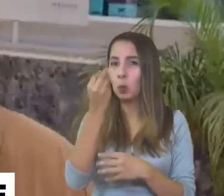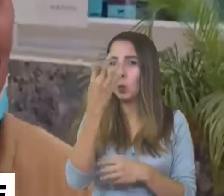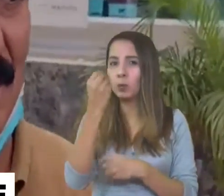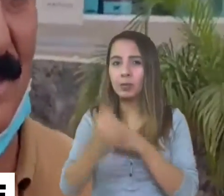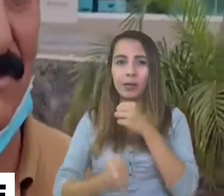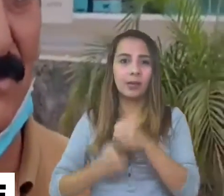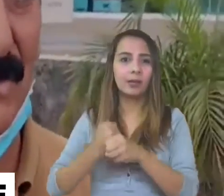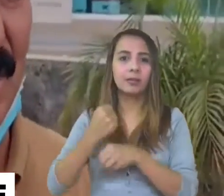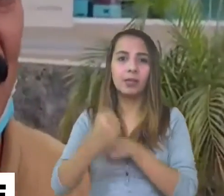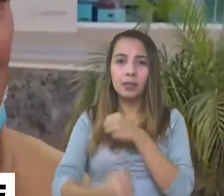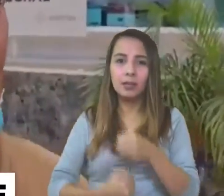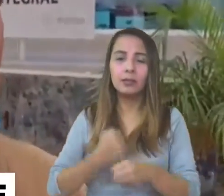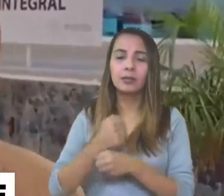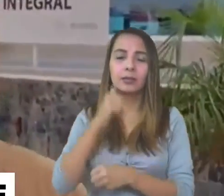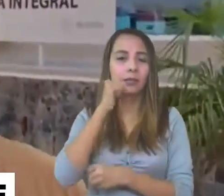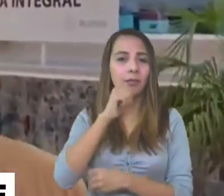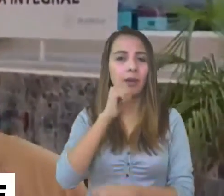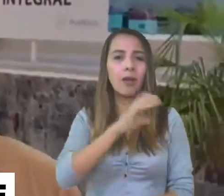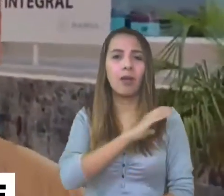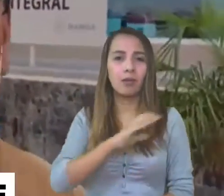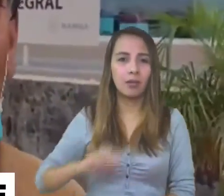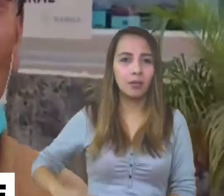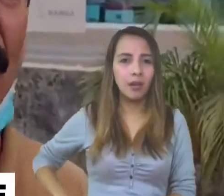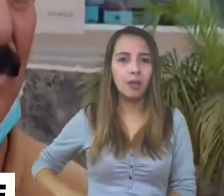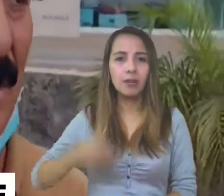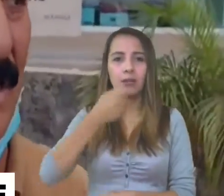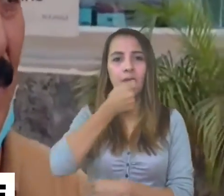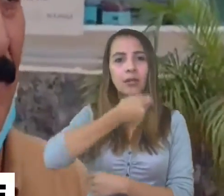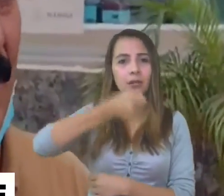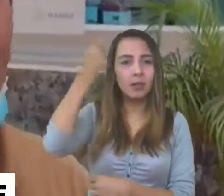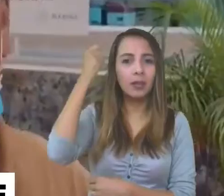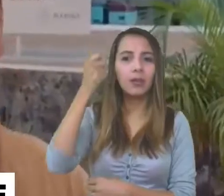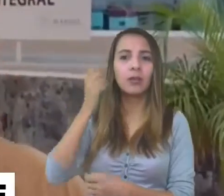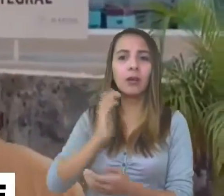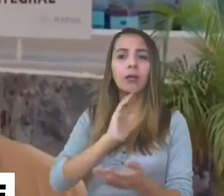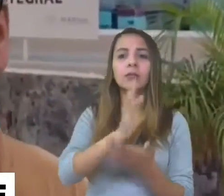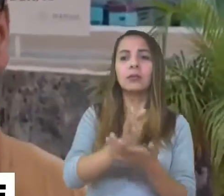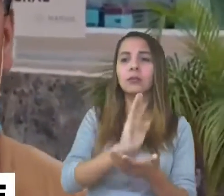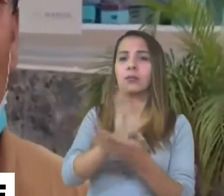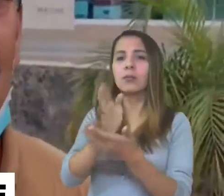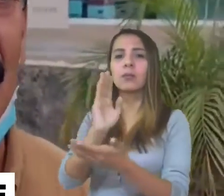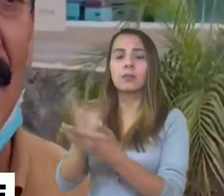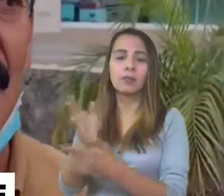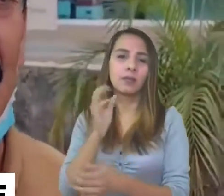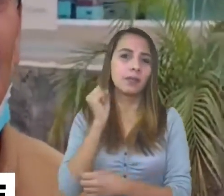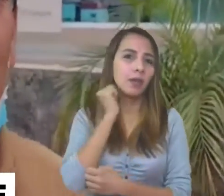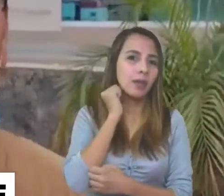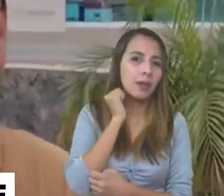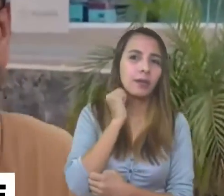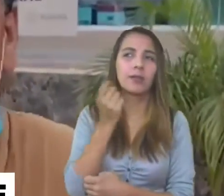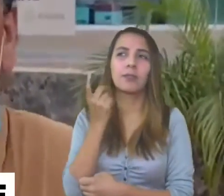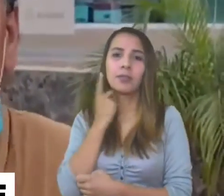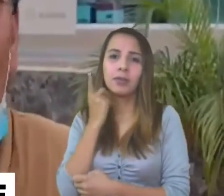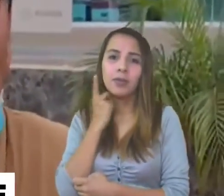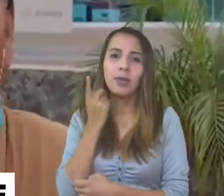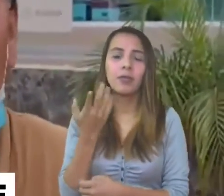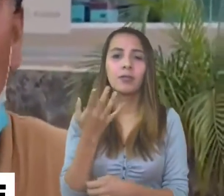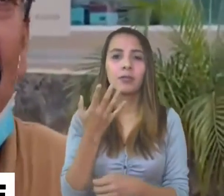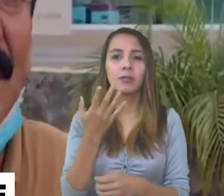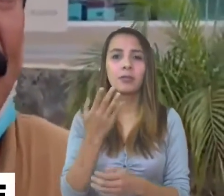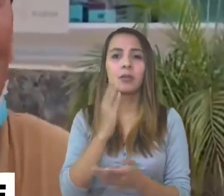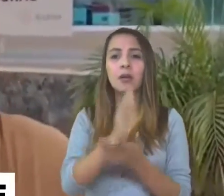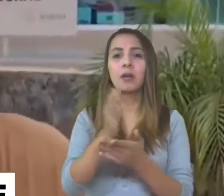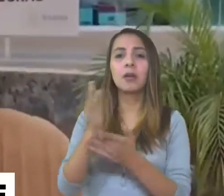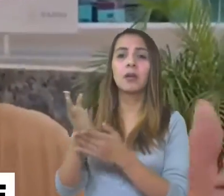cuando van los candidatos, tenemos senadores, tenemos diputados. Yo no sé, a lo